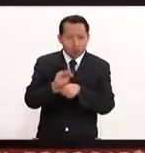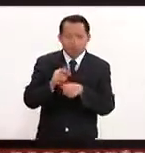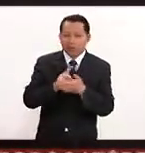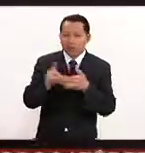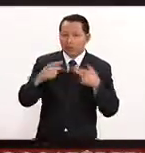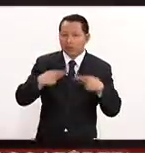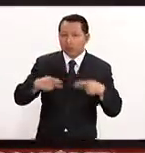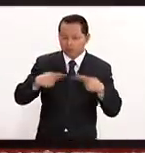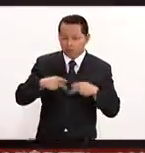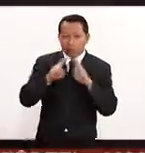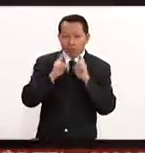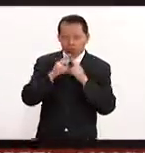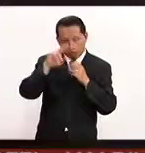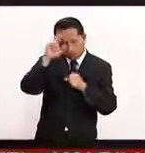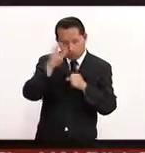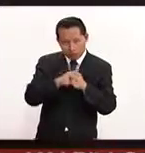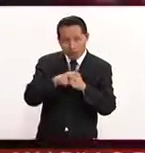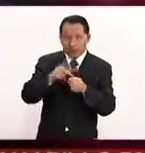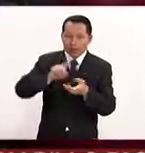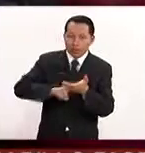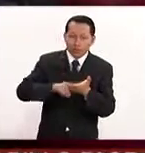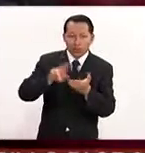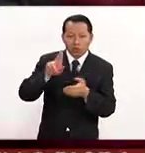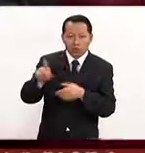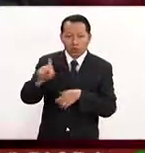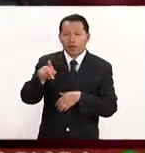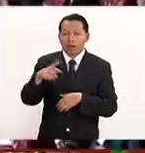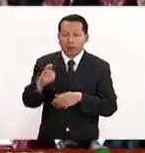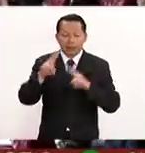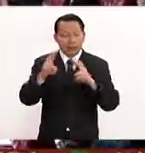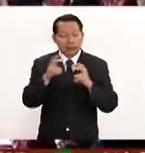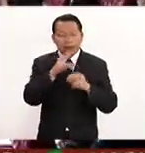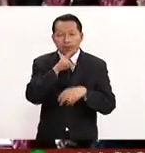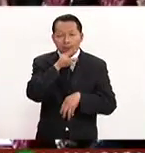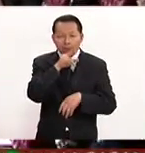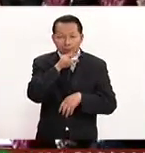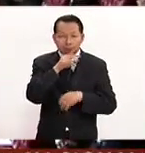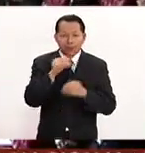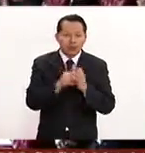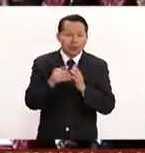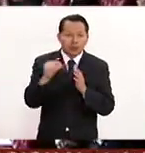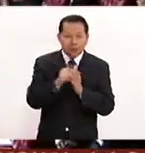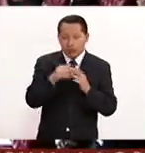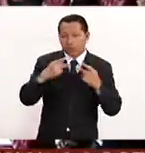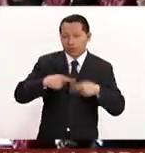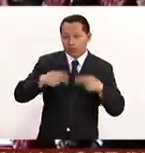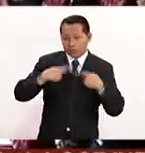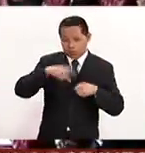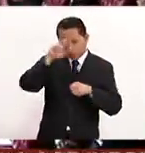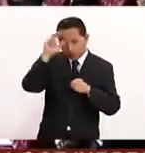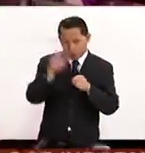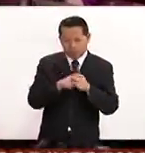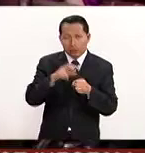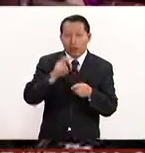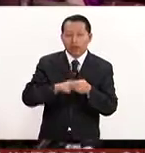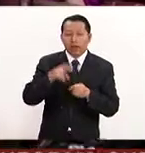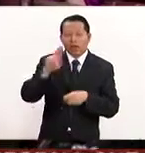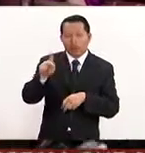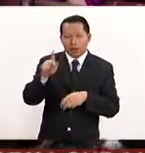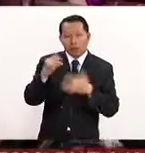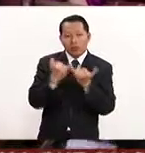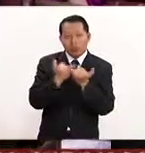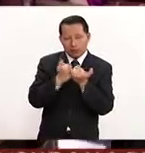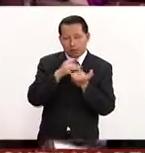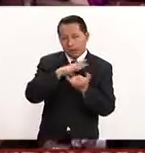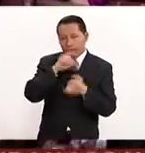ciudadanos de la Unión Europea en Reino Unido. Claramente este es un tema muy preocupante para millones de ciudadanos europeos en Reino Unido y ciudadanos del Reino